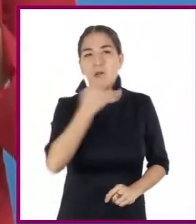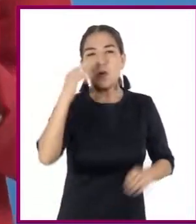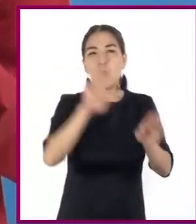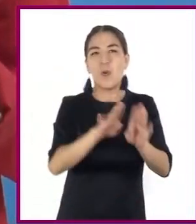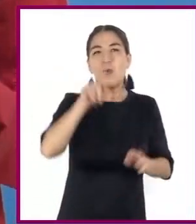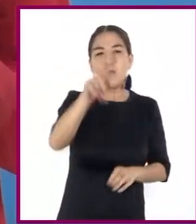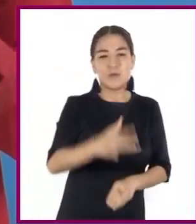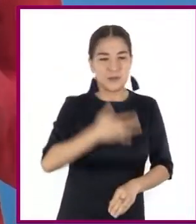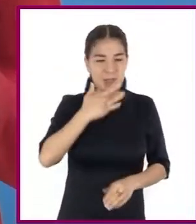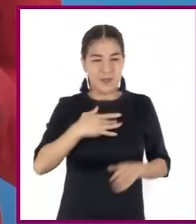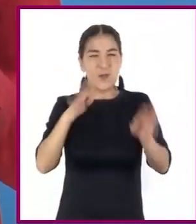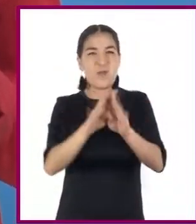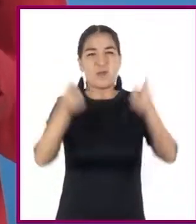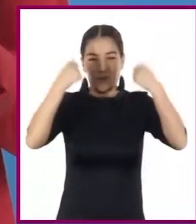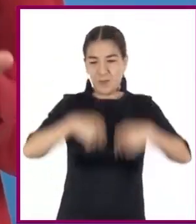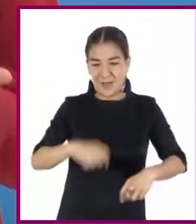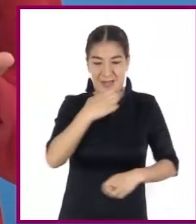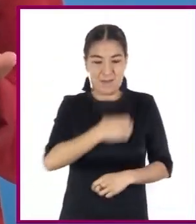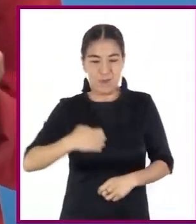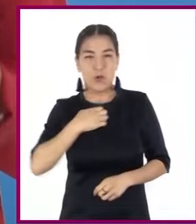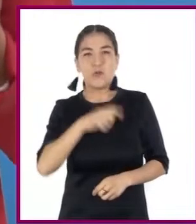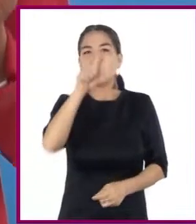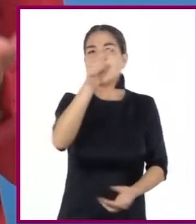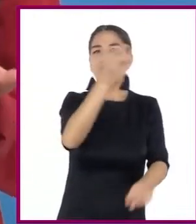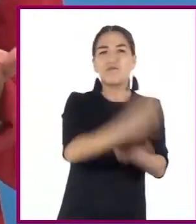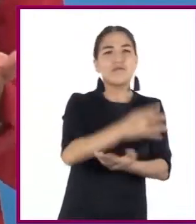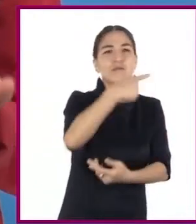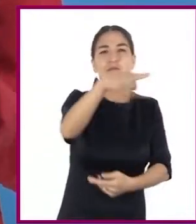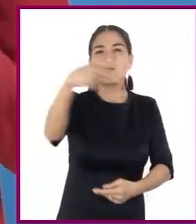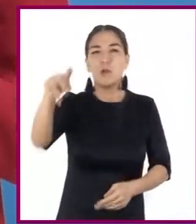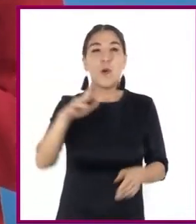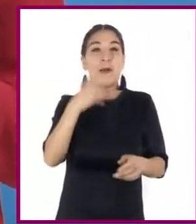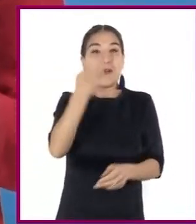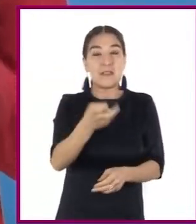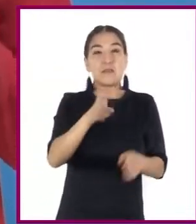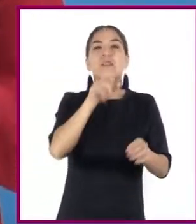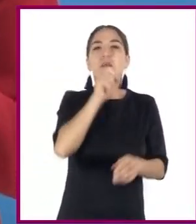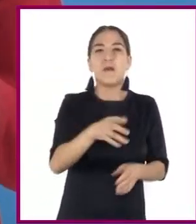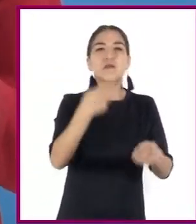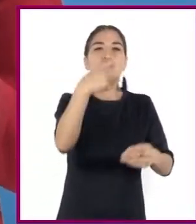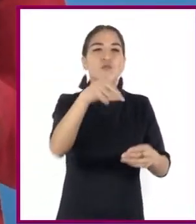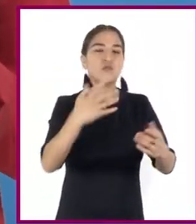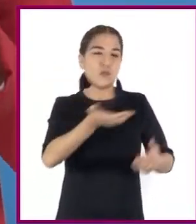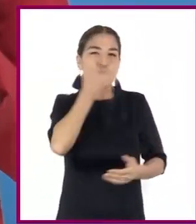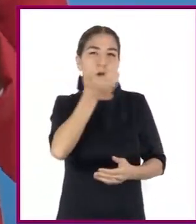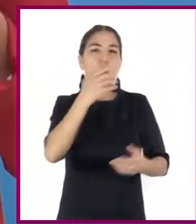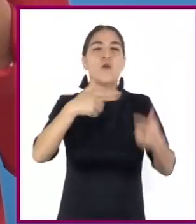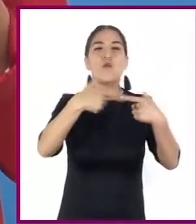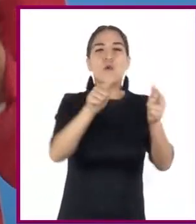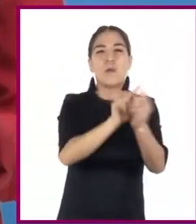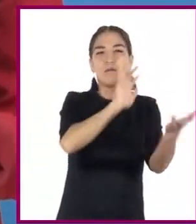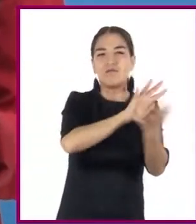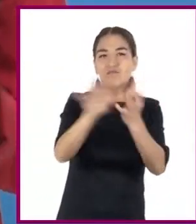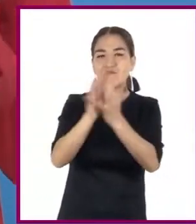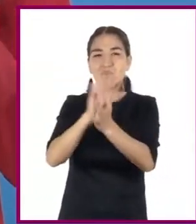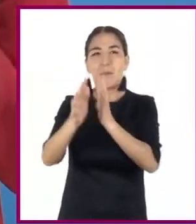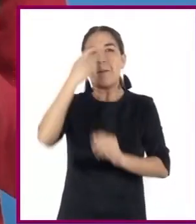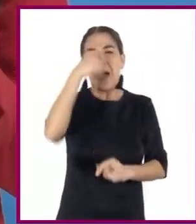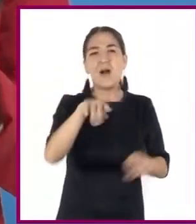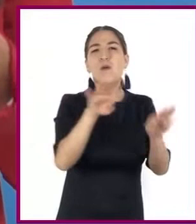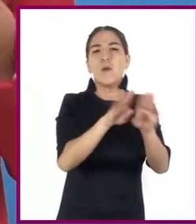ser únicas y únicos y los cuales comparten en sus grupos de convivencia que les